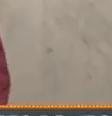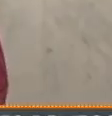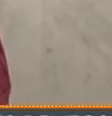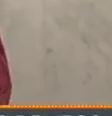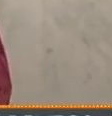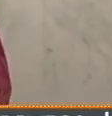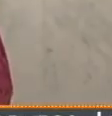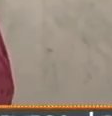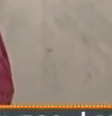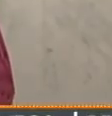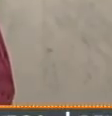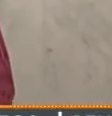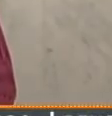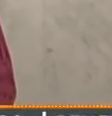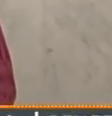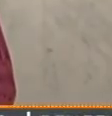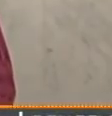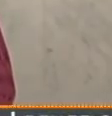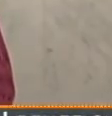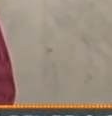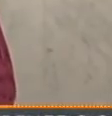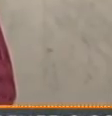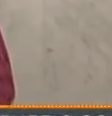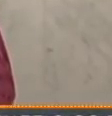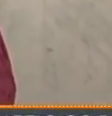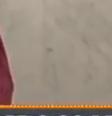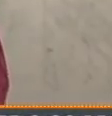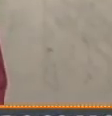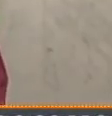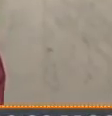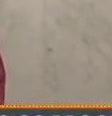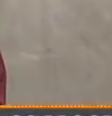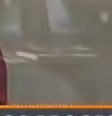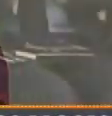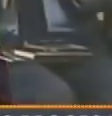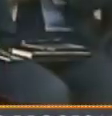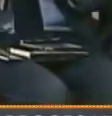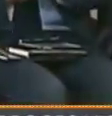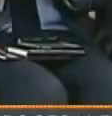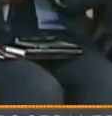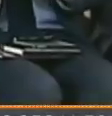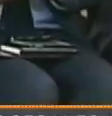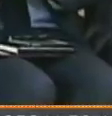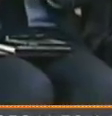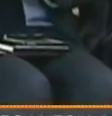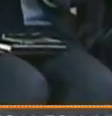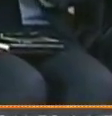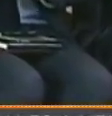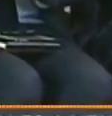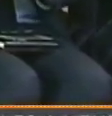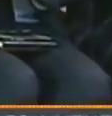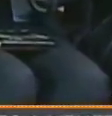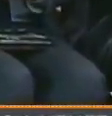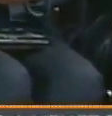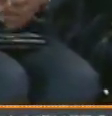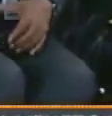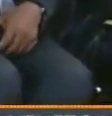misma, no lo van a lograr. Bajo ningún aspecto lo van a lograr, compañeros, compañeras.